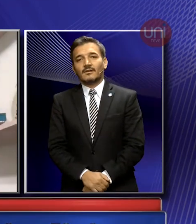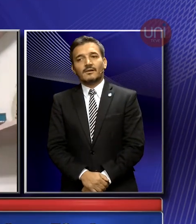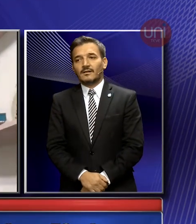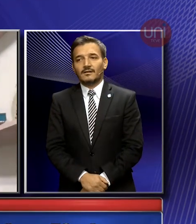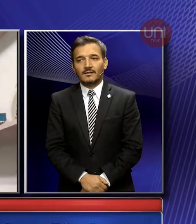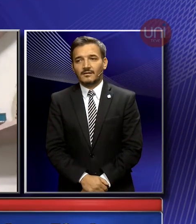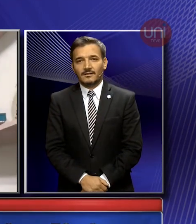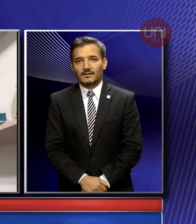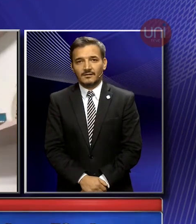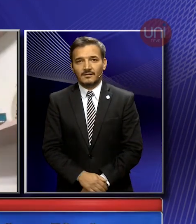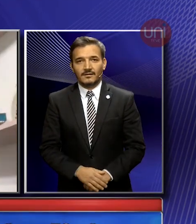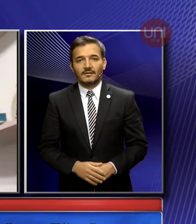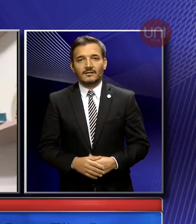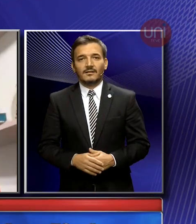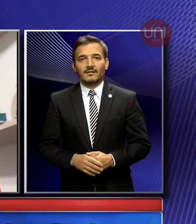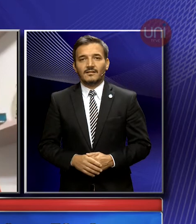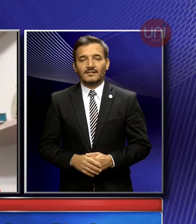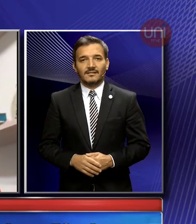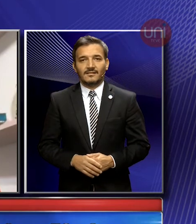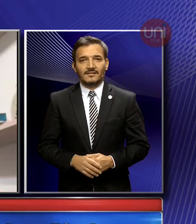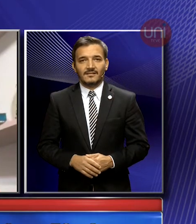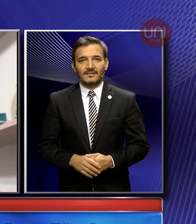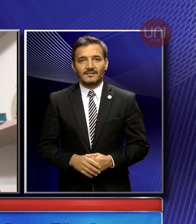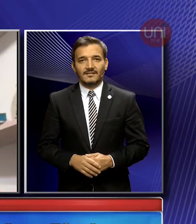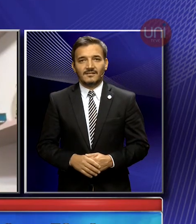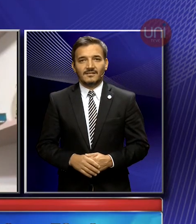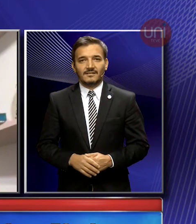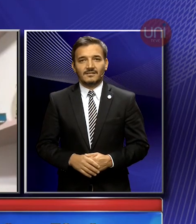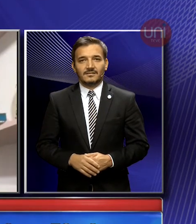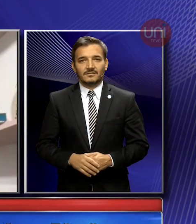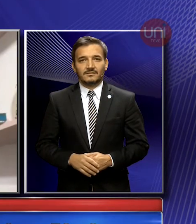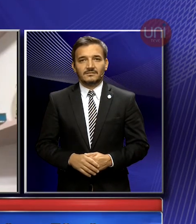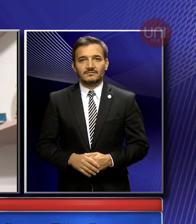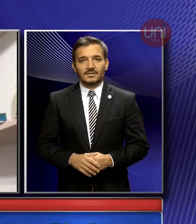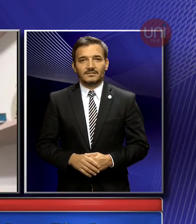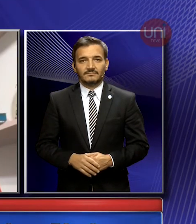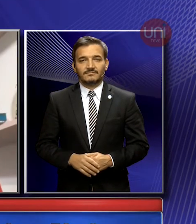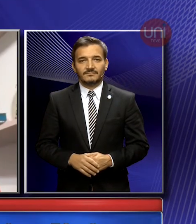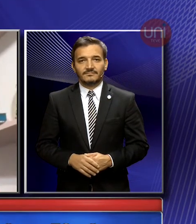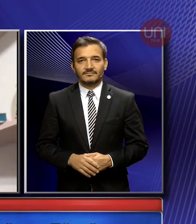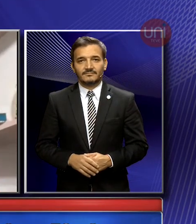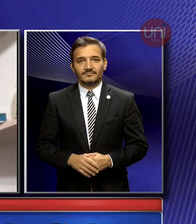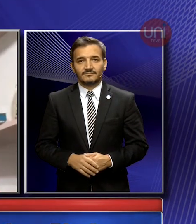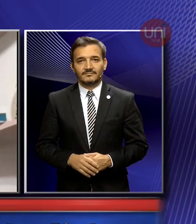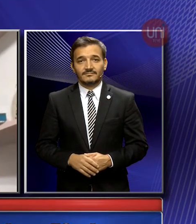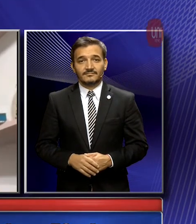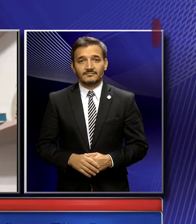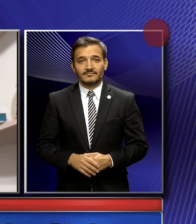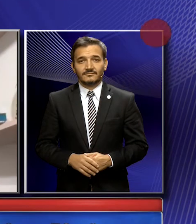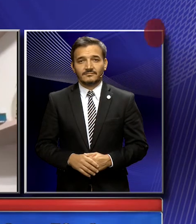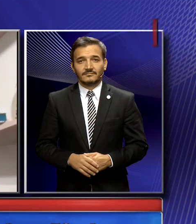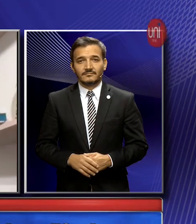en la provincia de Córdoba, el gobierno les entregó 800 dosis de vacuna. Sí. Esto, repartido en todos los